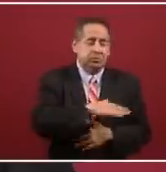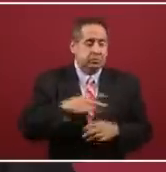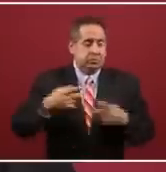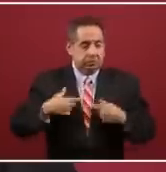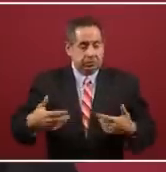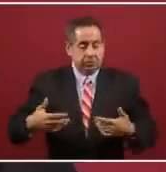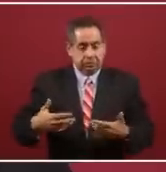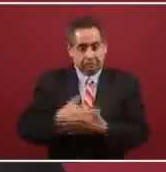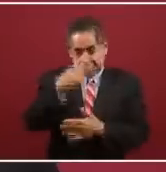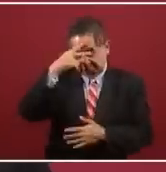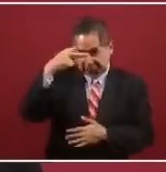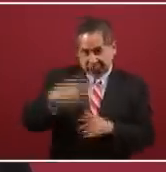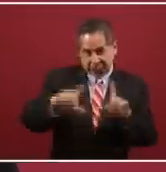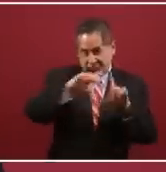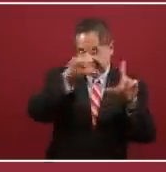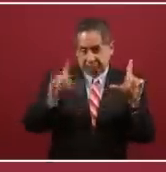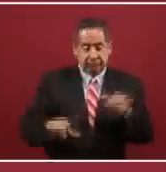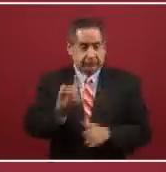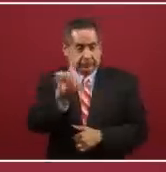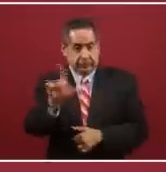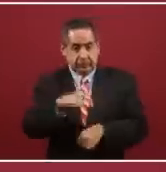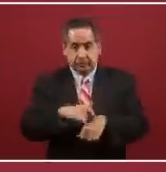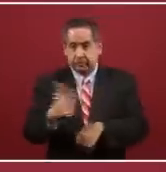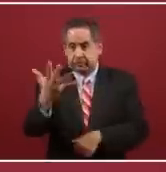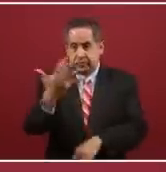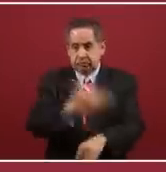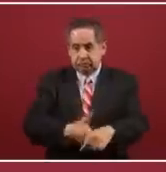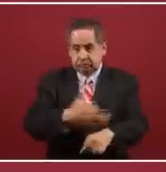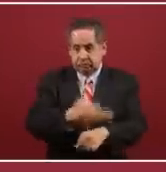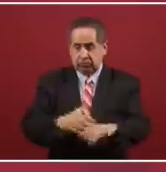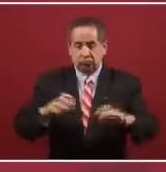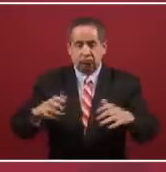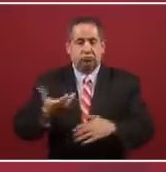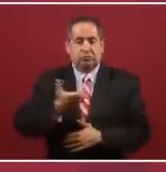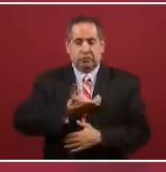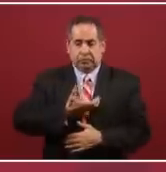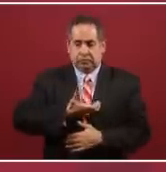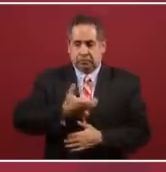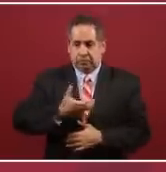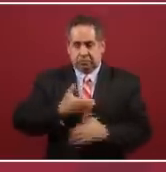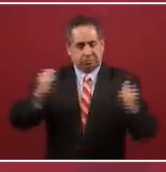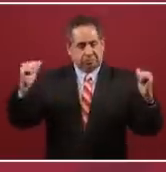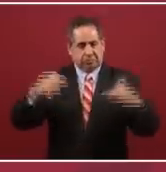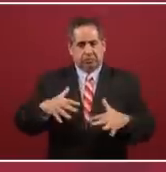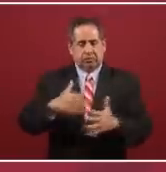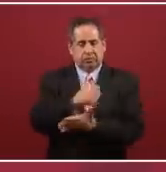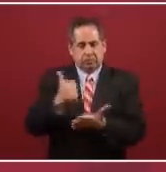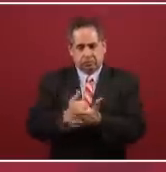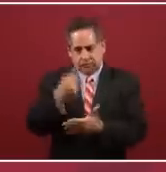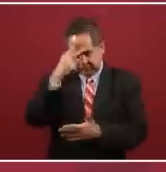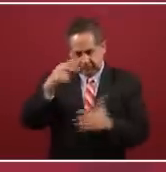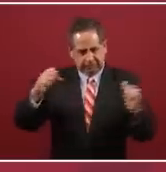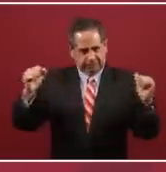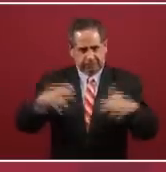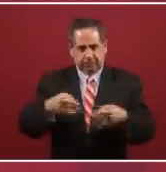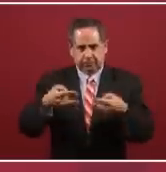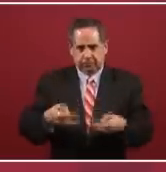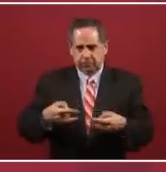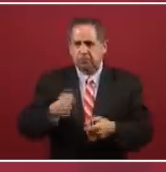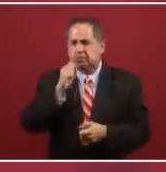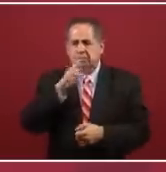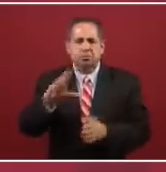el lunes a las 5 de la tarde en el Zócalo. Va a haber también